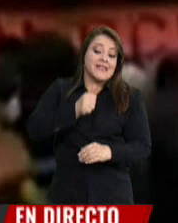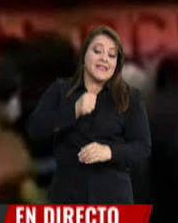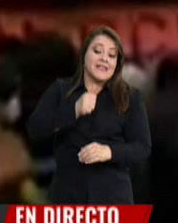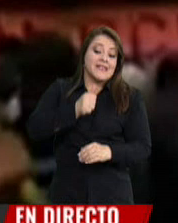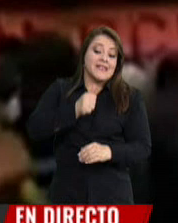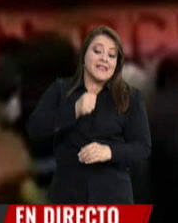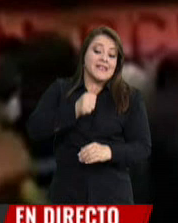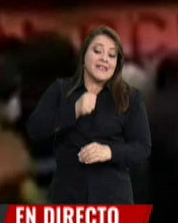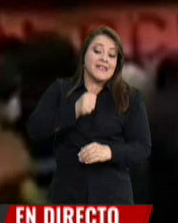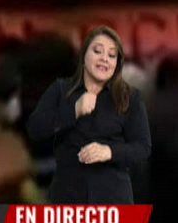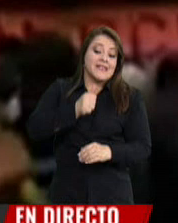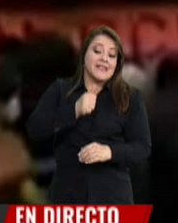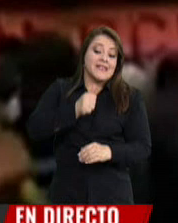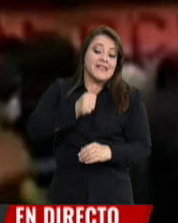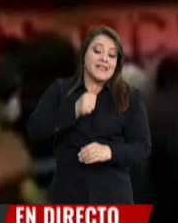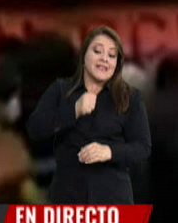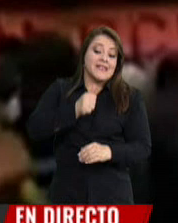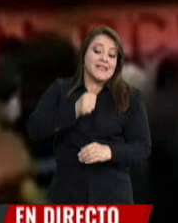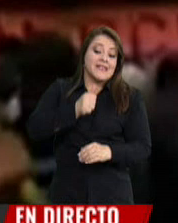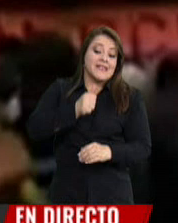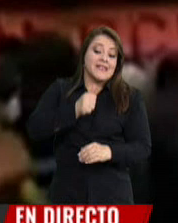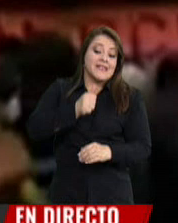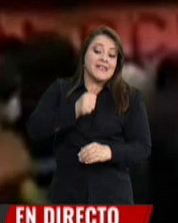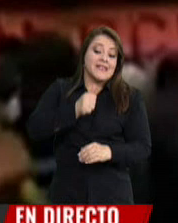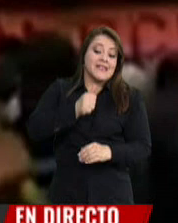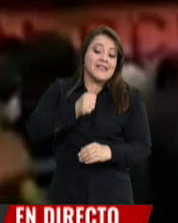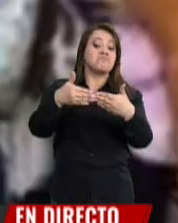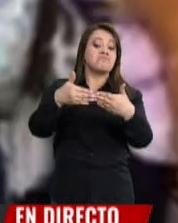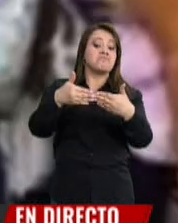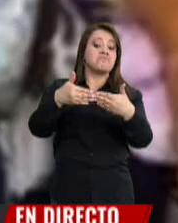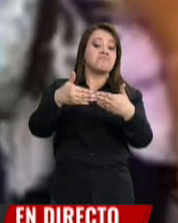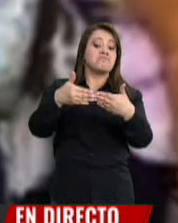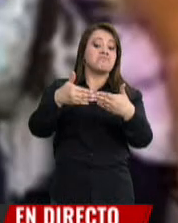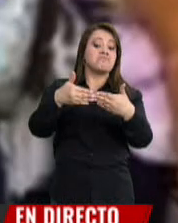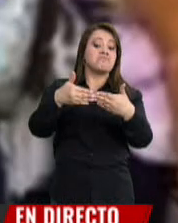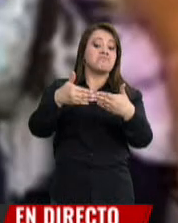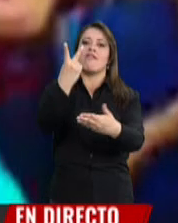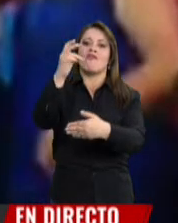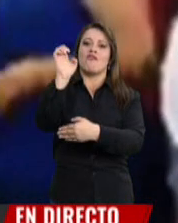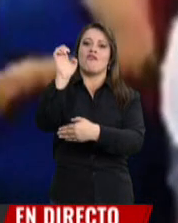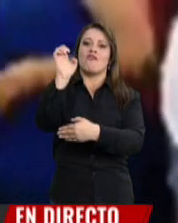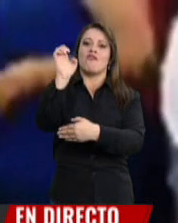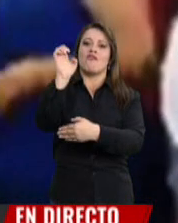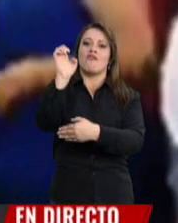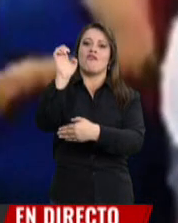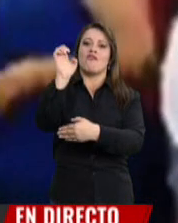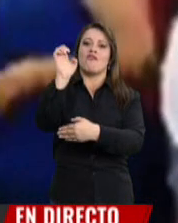de 2017, habilitando el corredor humanitario por las festividades decembrinas.